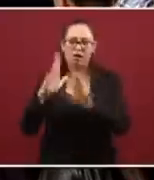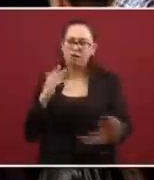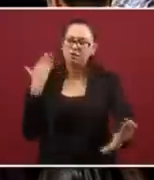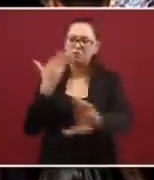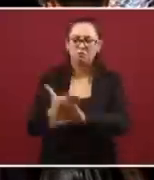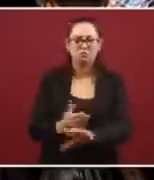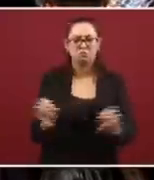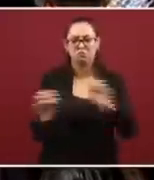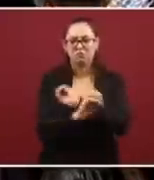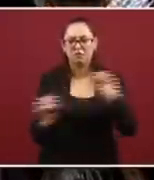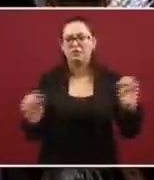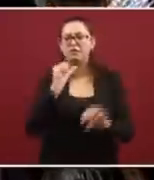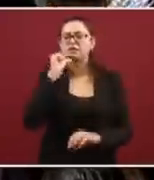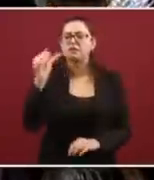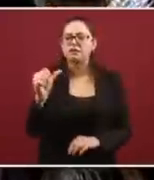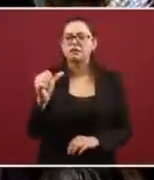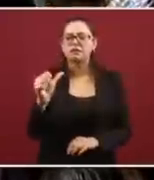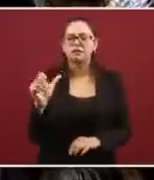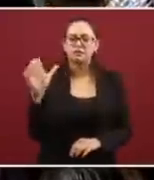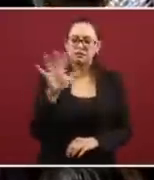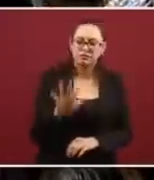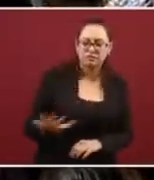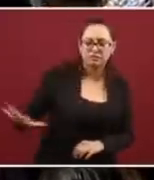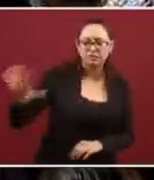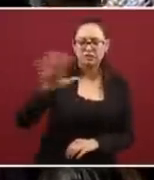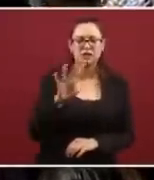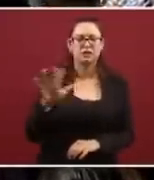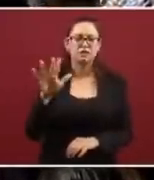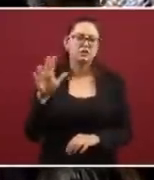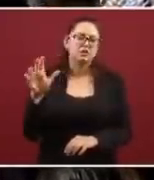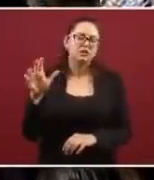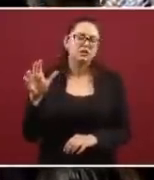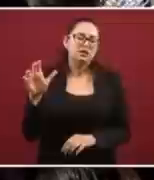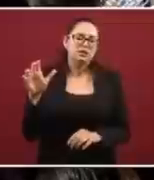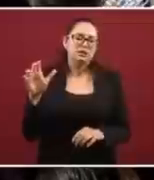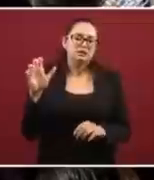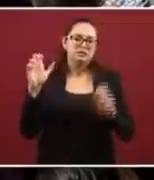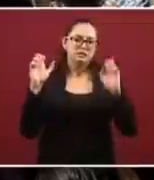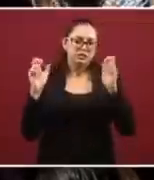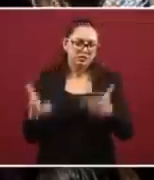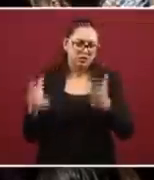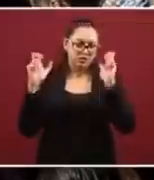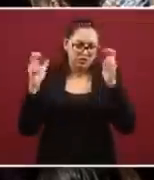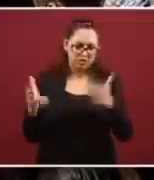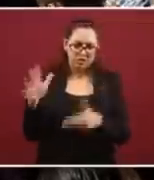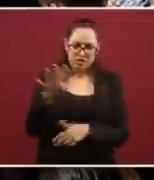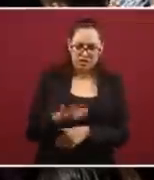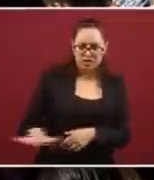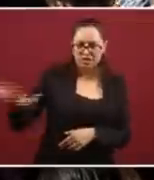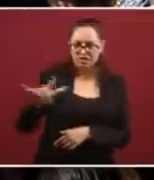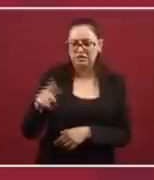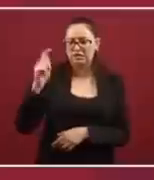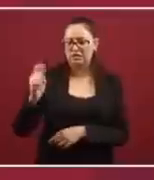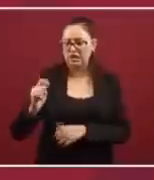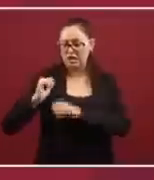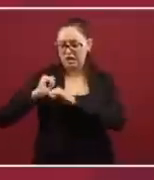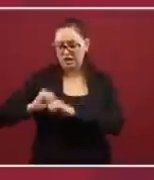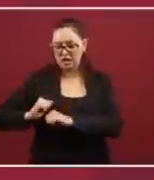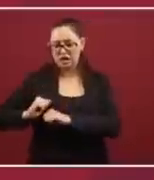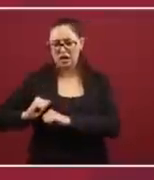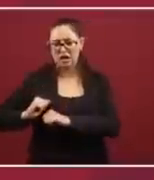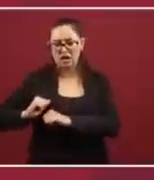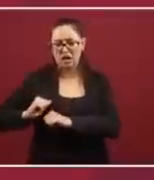importante en la región en esta región de los altos de chiapas que es un acuerdo entre las autores constitucionales y las